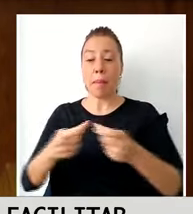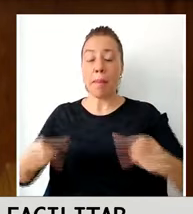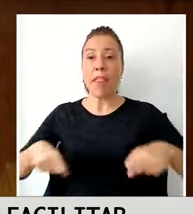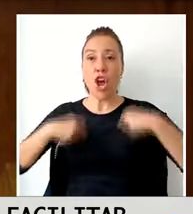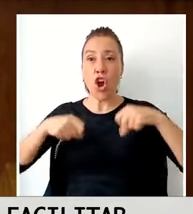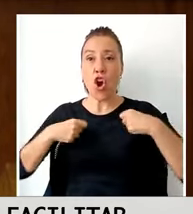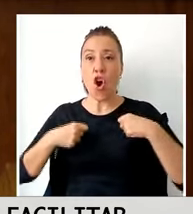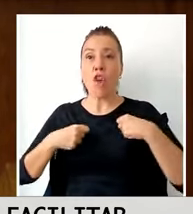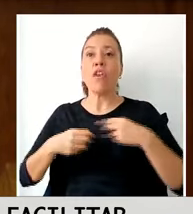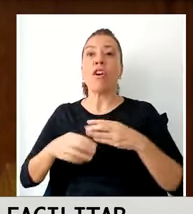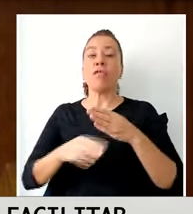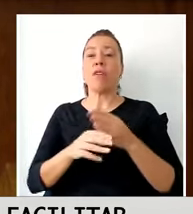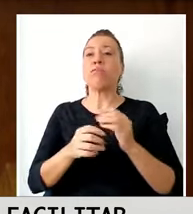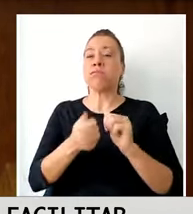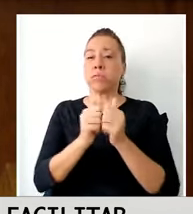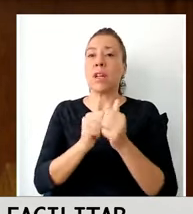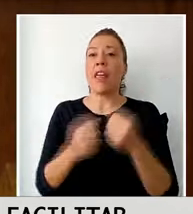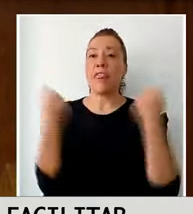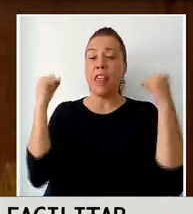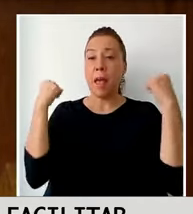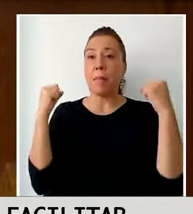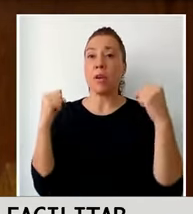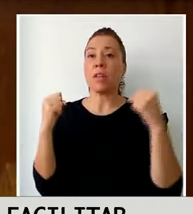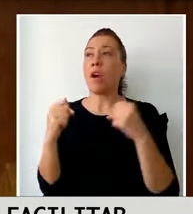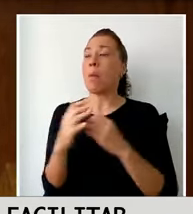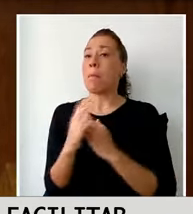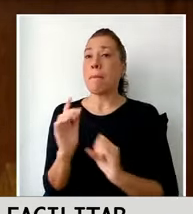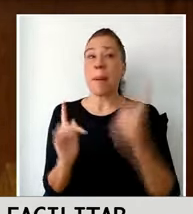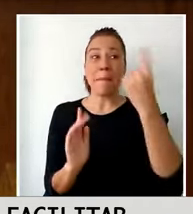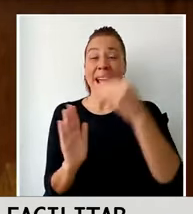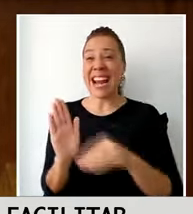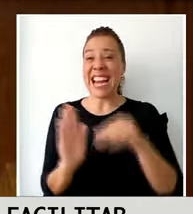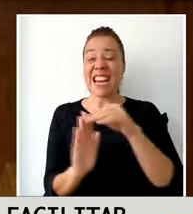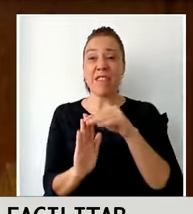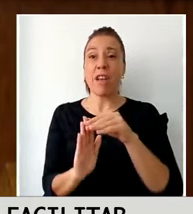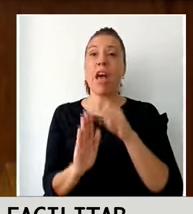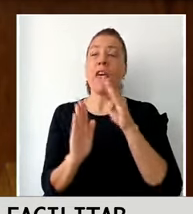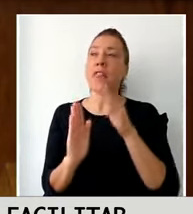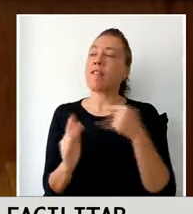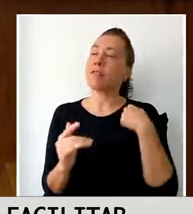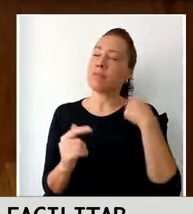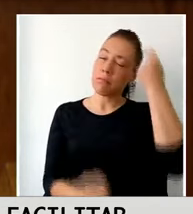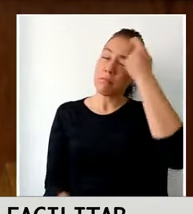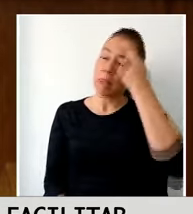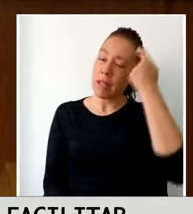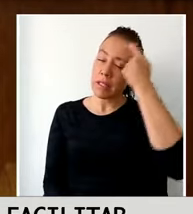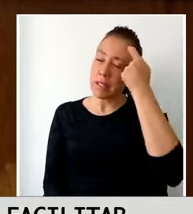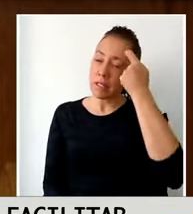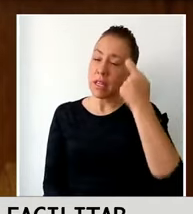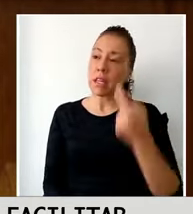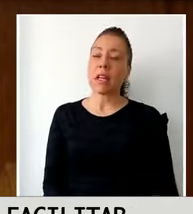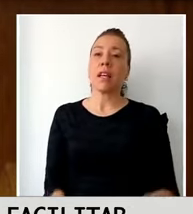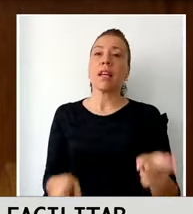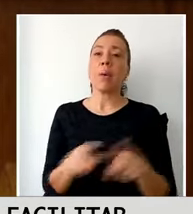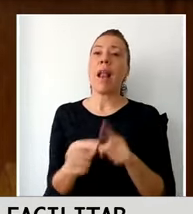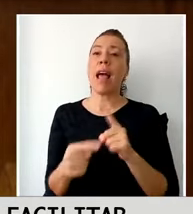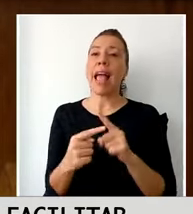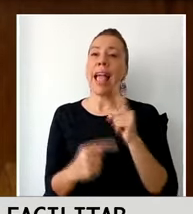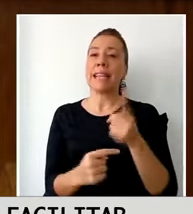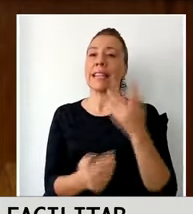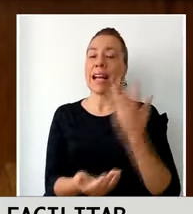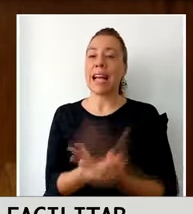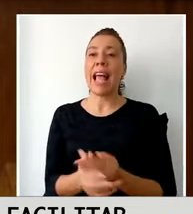deportivas de alta exigencia nos debe poder nos debe mover a pensar que a pesar de las exigencias que tienen en materia